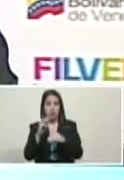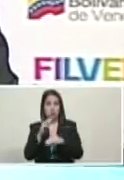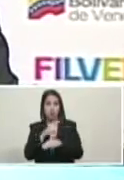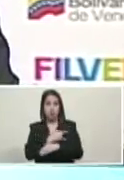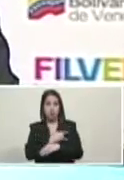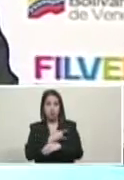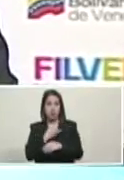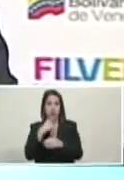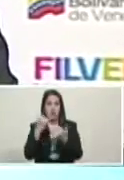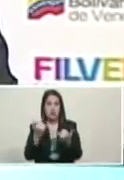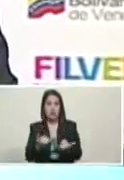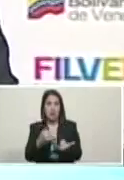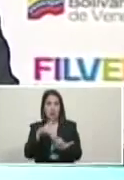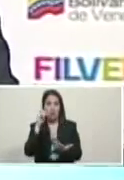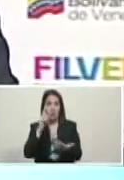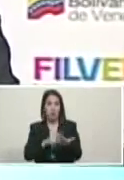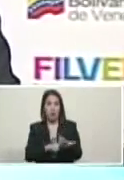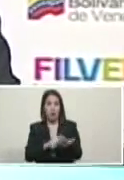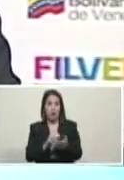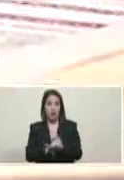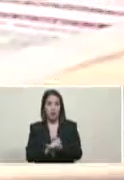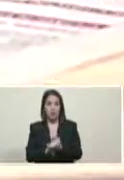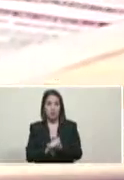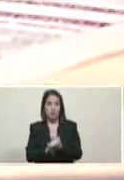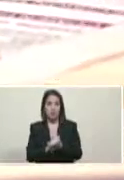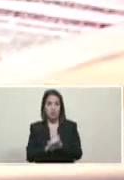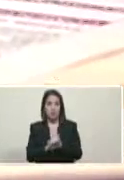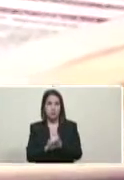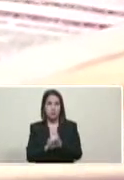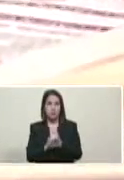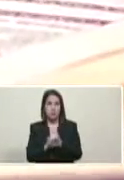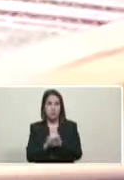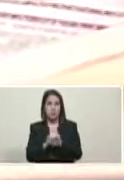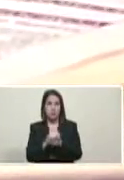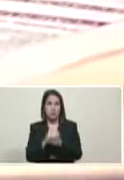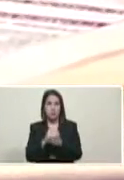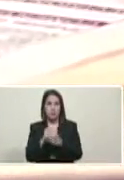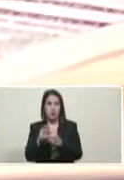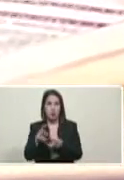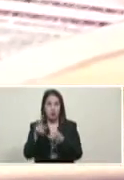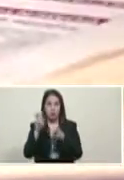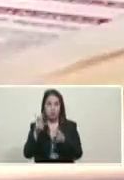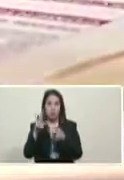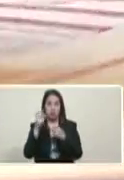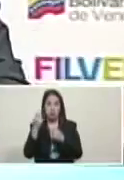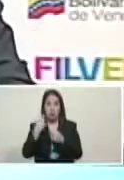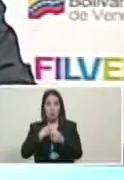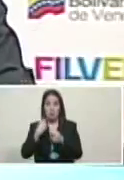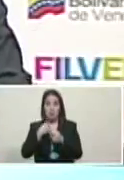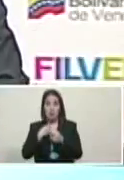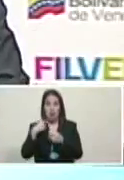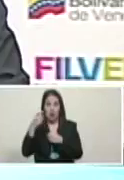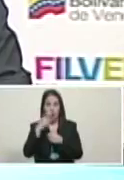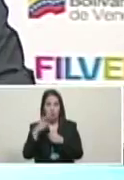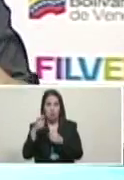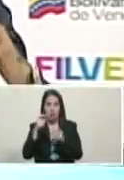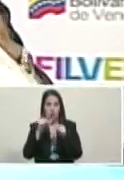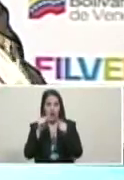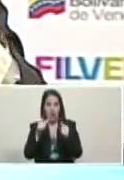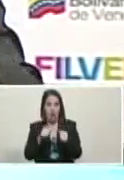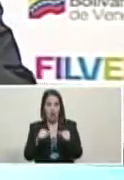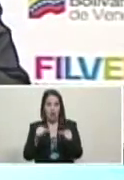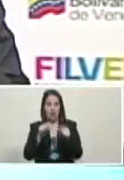inmediato. Inversión en la cultura, el arte, la educación,